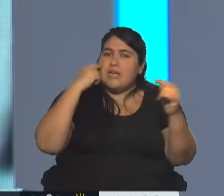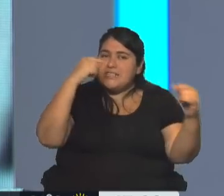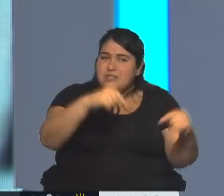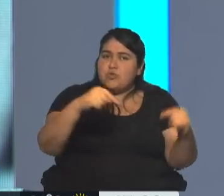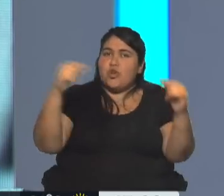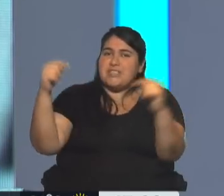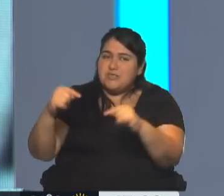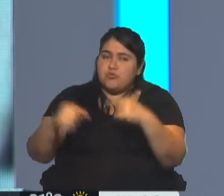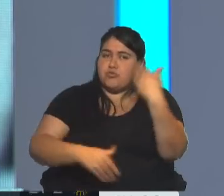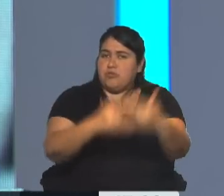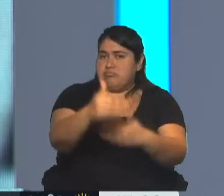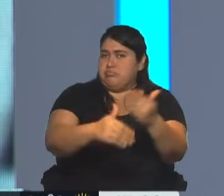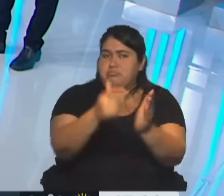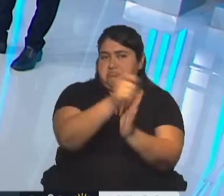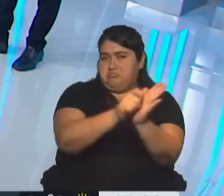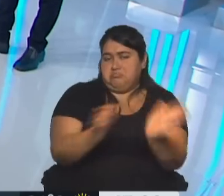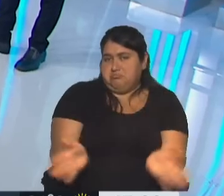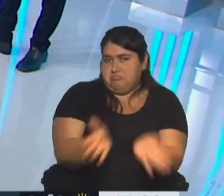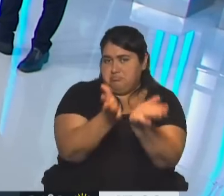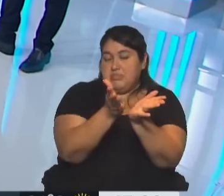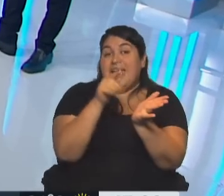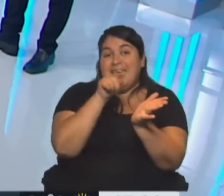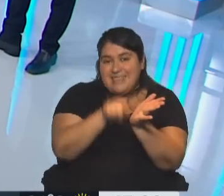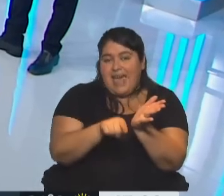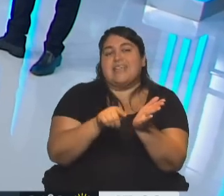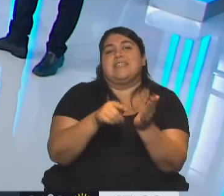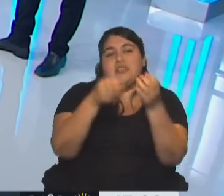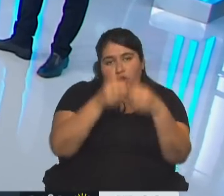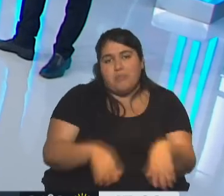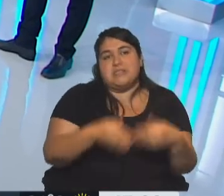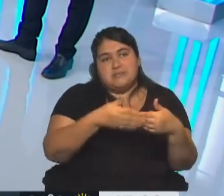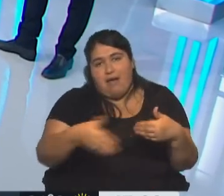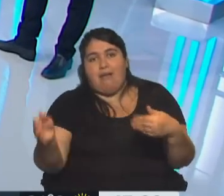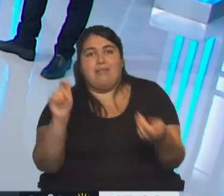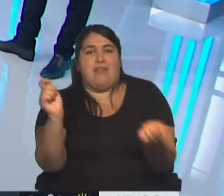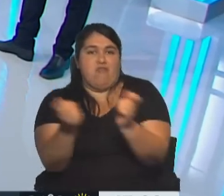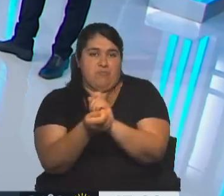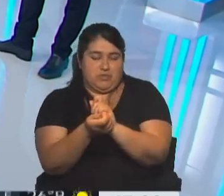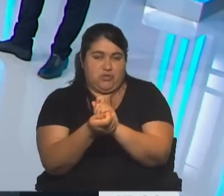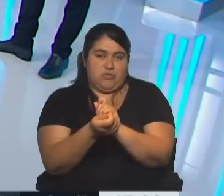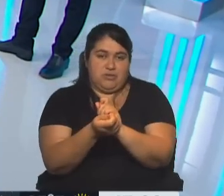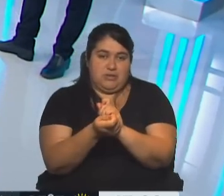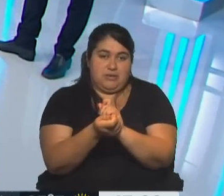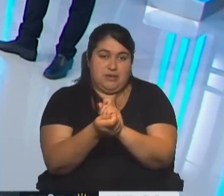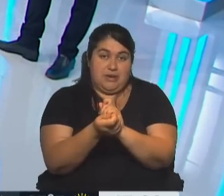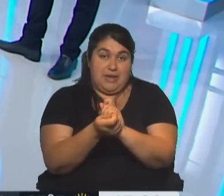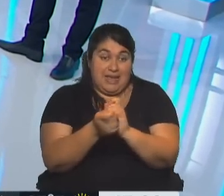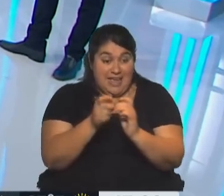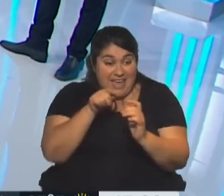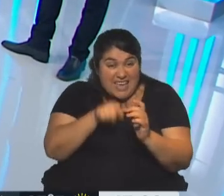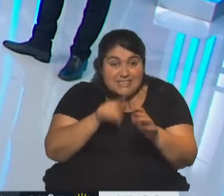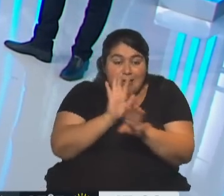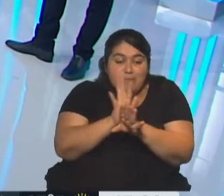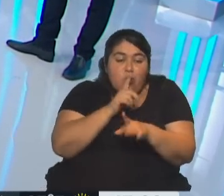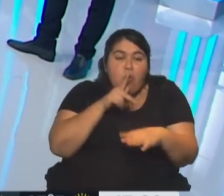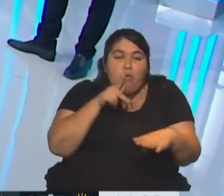actores que la tienen que llevar adelante y a partir de ahí impulsar las transformaciones que queremos impulsar. Bueno, ese paréntesis fue muy extenso y no